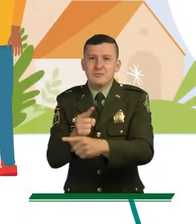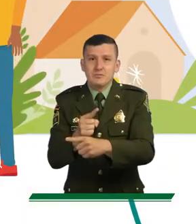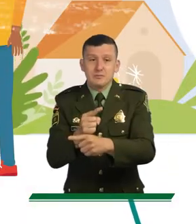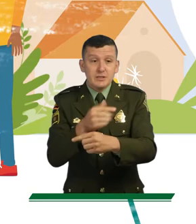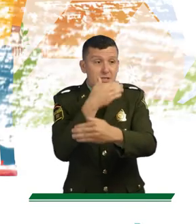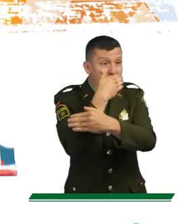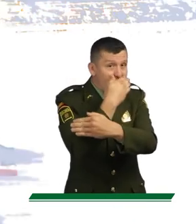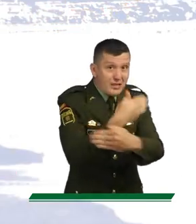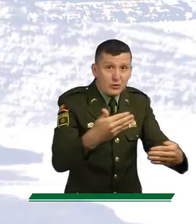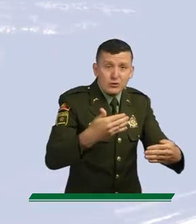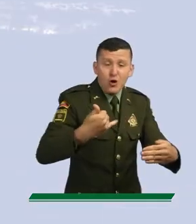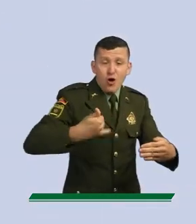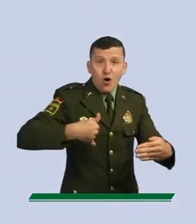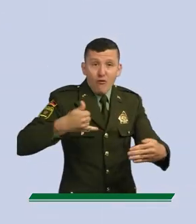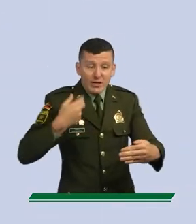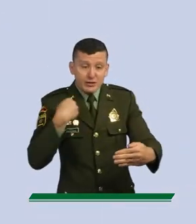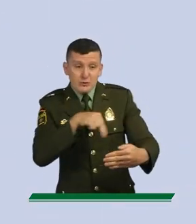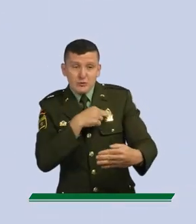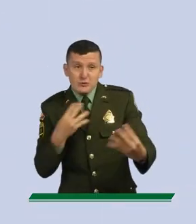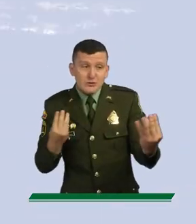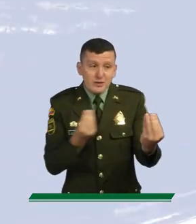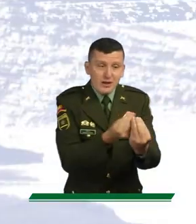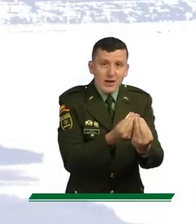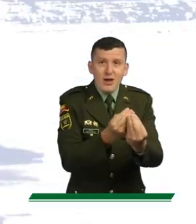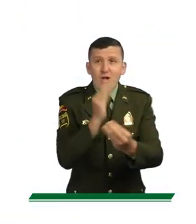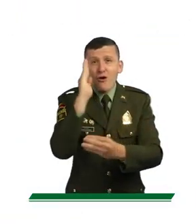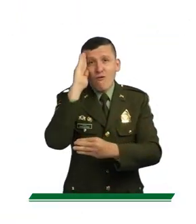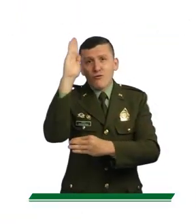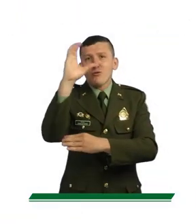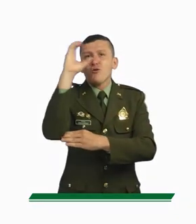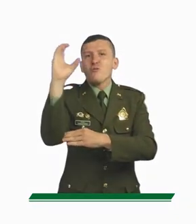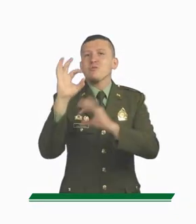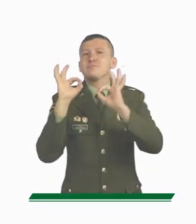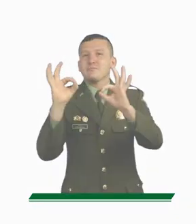propósito. Todos somos parte del futuro de esta generación.